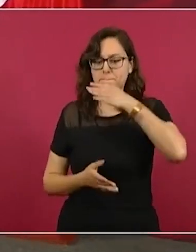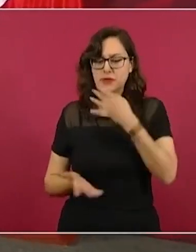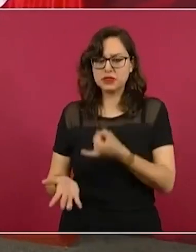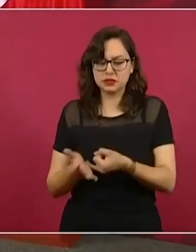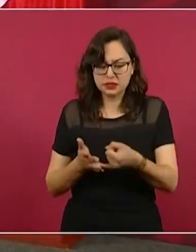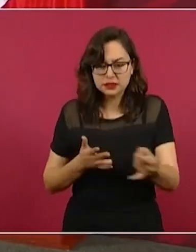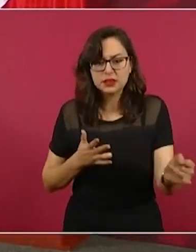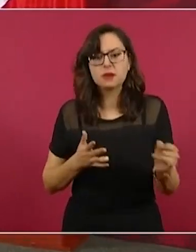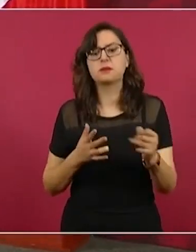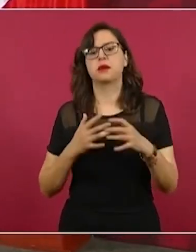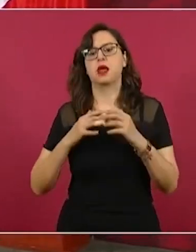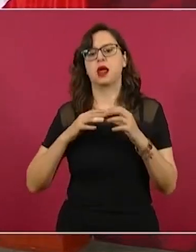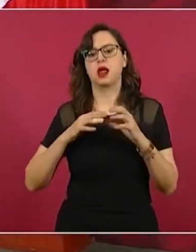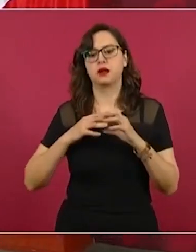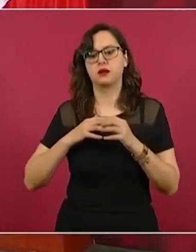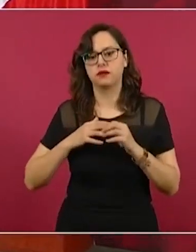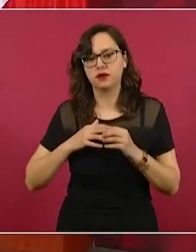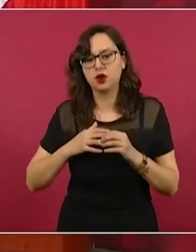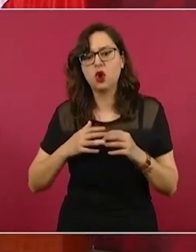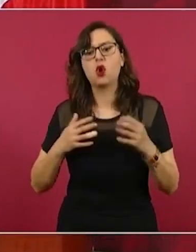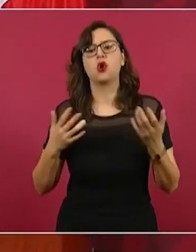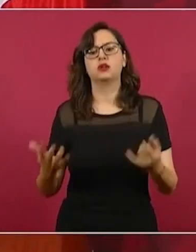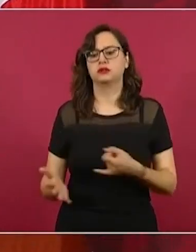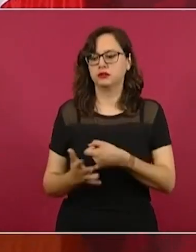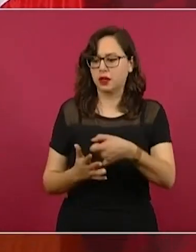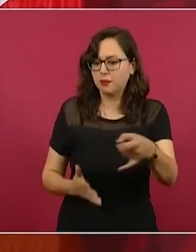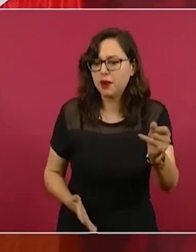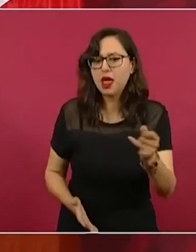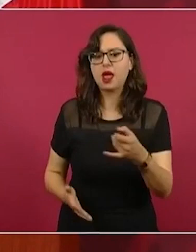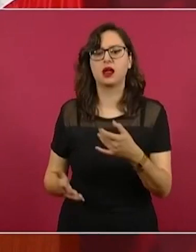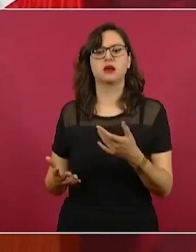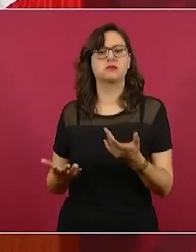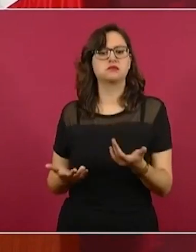esto ayuda mucho. Y